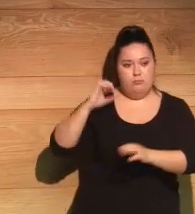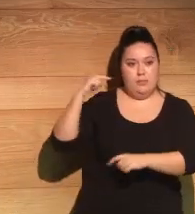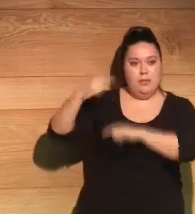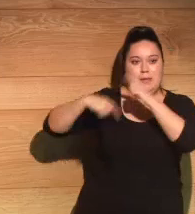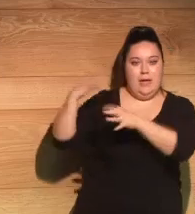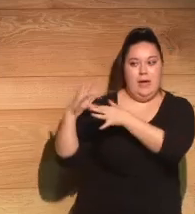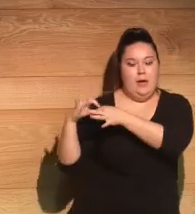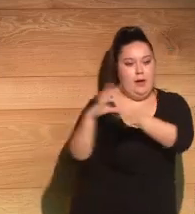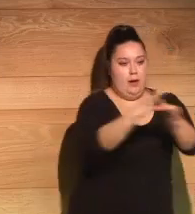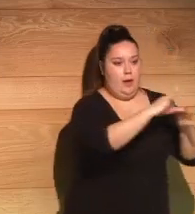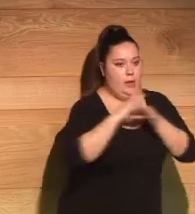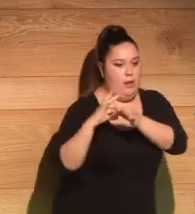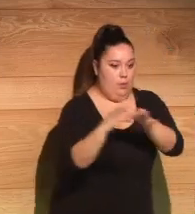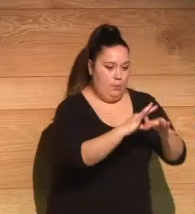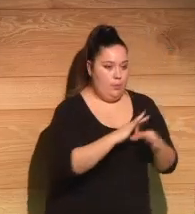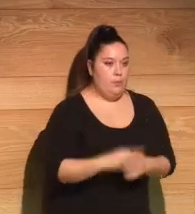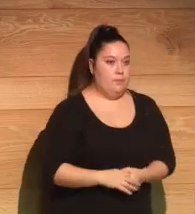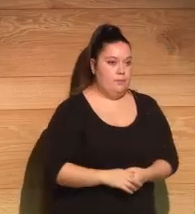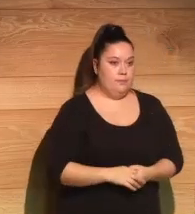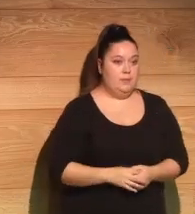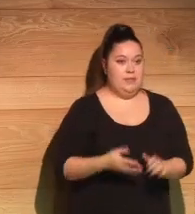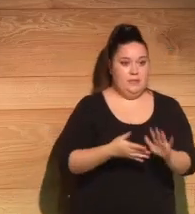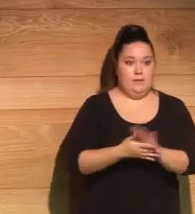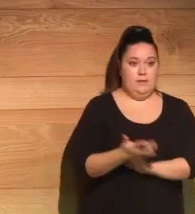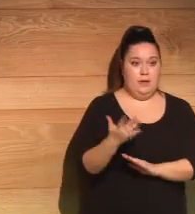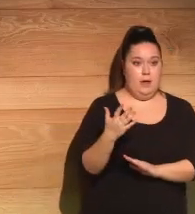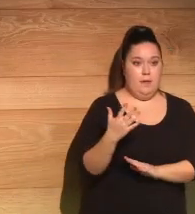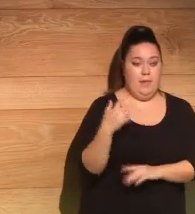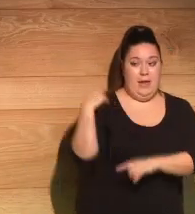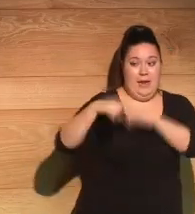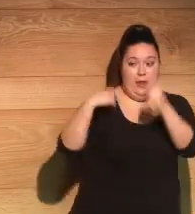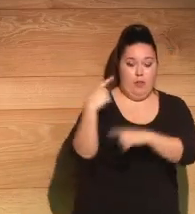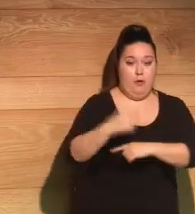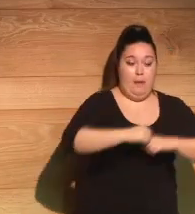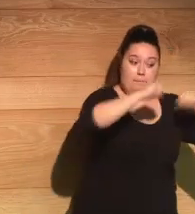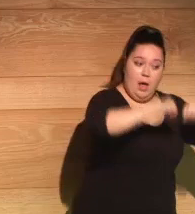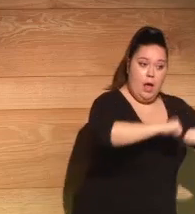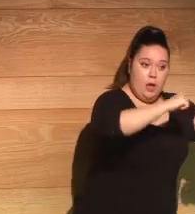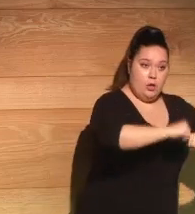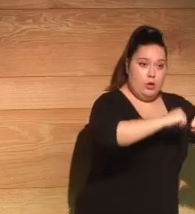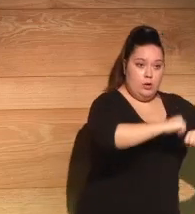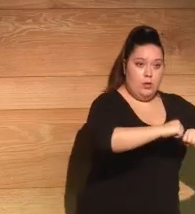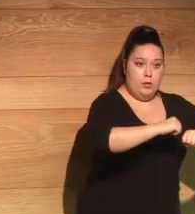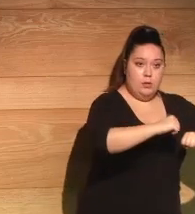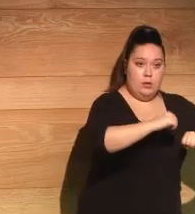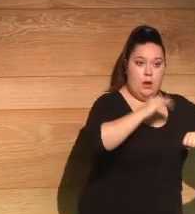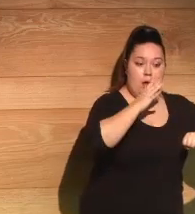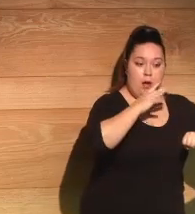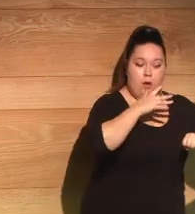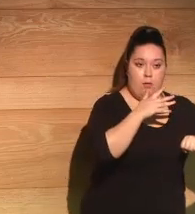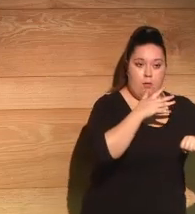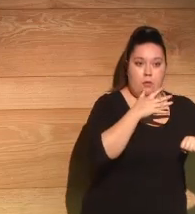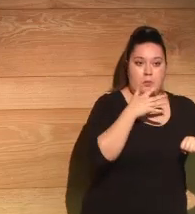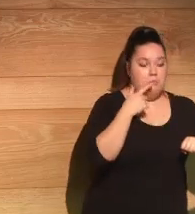me parece que está ocurriendo que las generaciones mayores o la gente de generaciones mayores se ha visto más